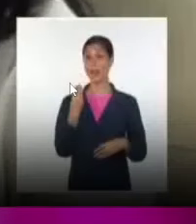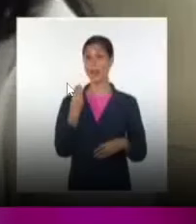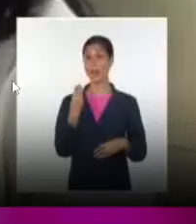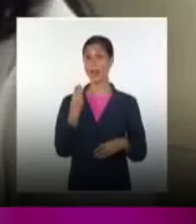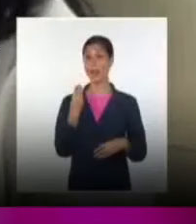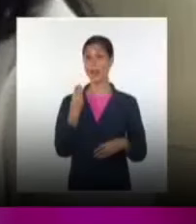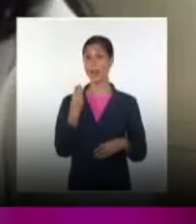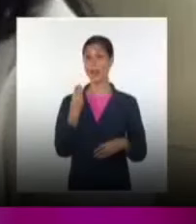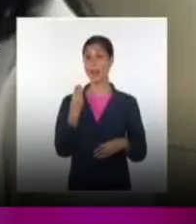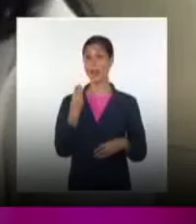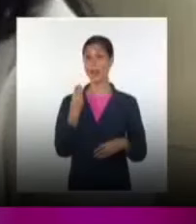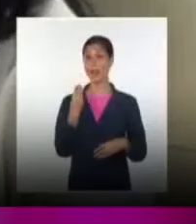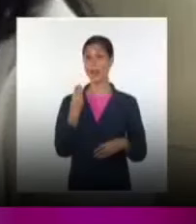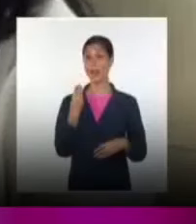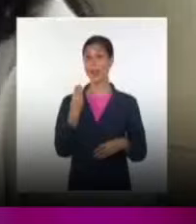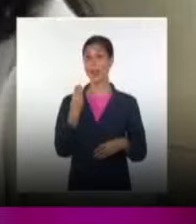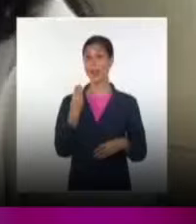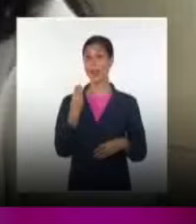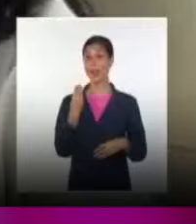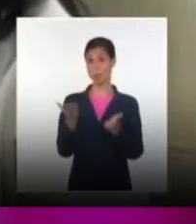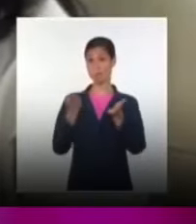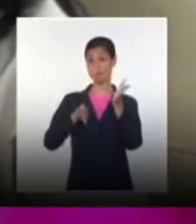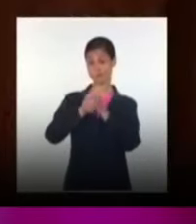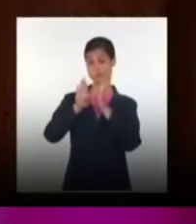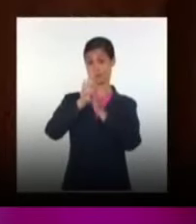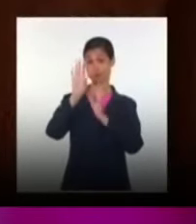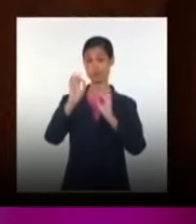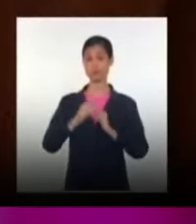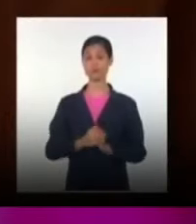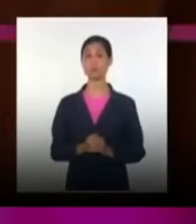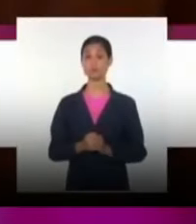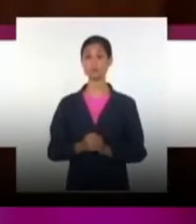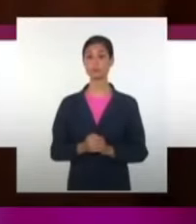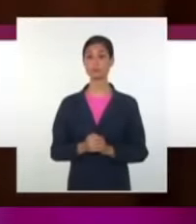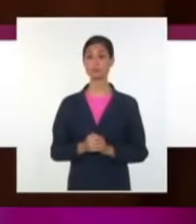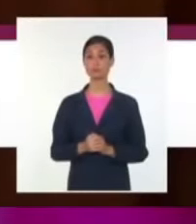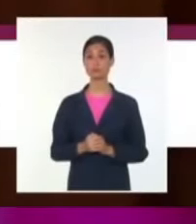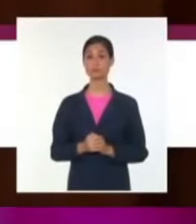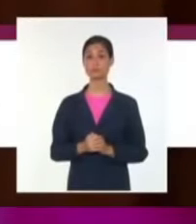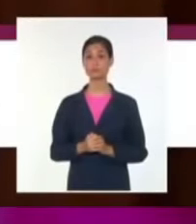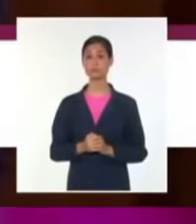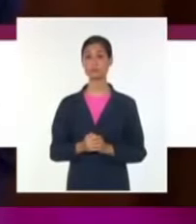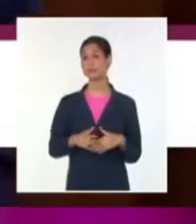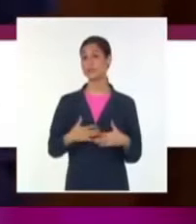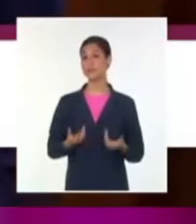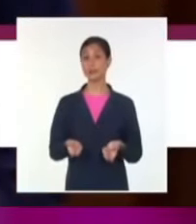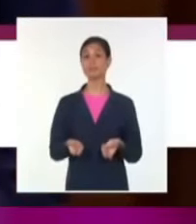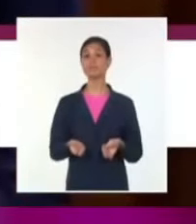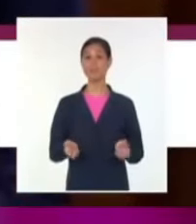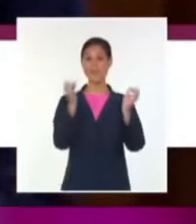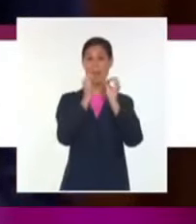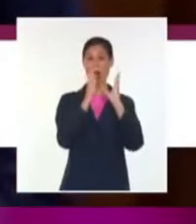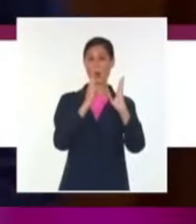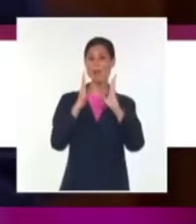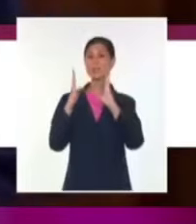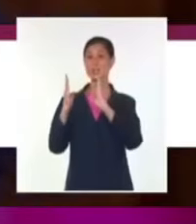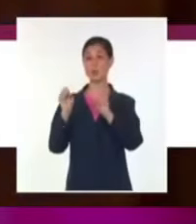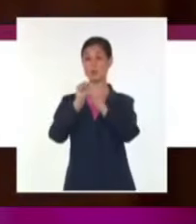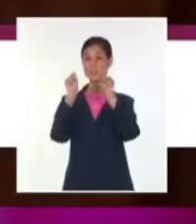muela vacía. Pero vamos a ver cómo el tipo va aumentando el leve. Ratificamos la voluntad de avanzar en la construcción socialista. Más socialismo.